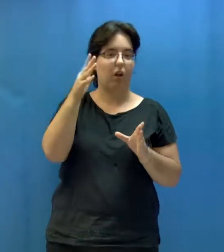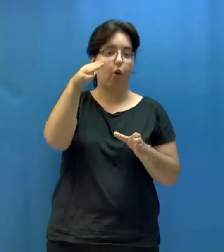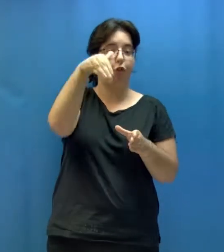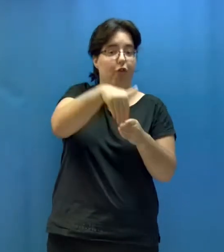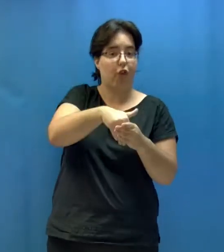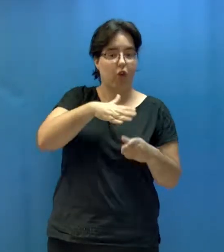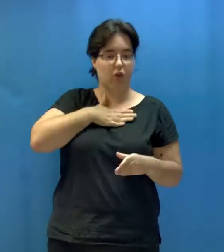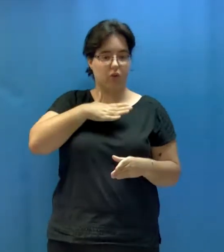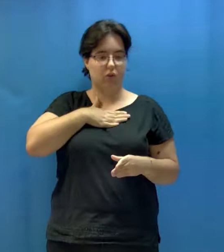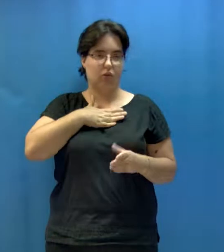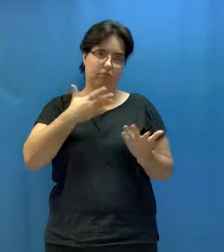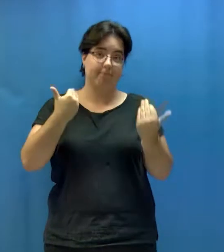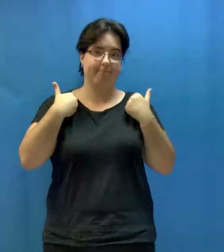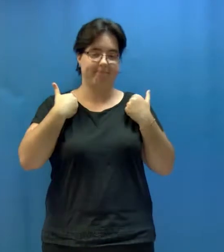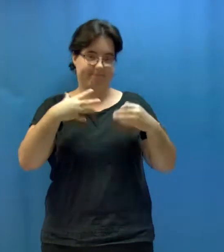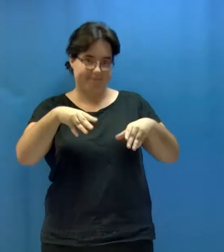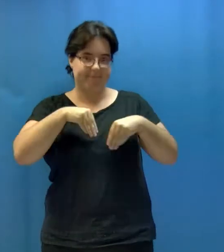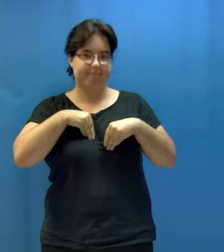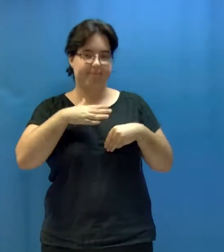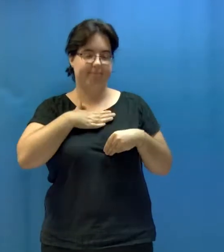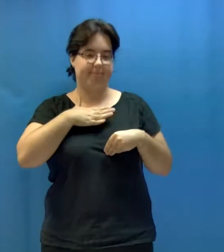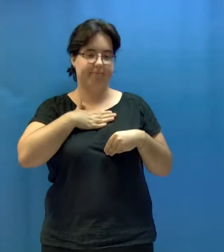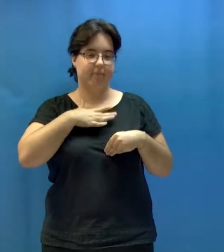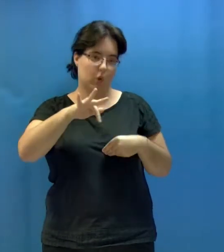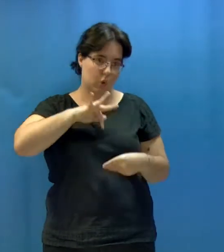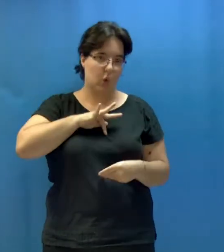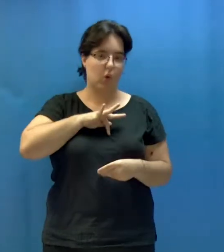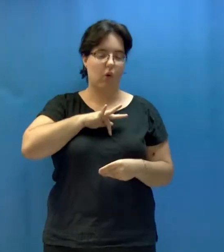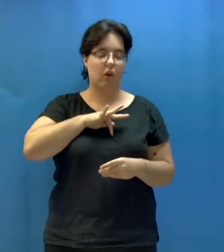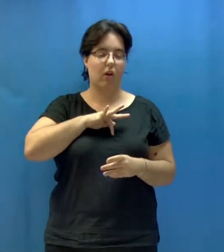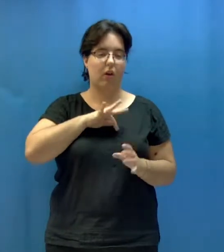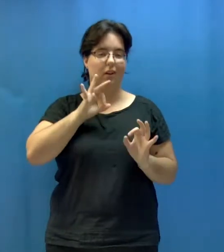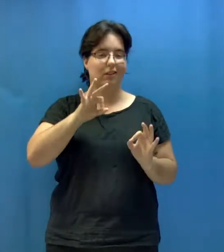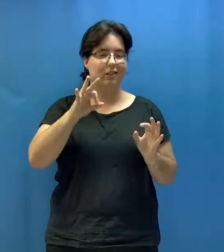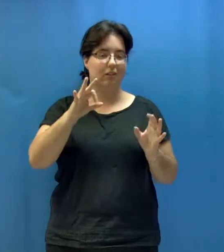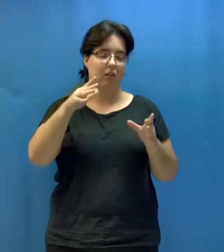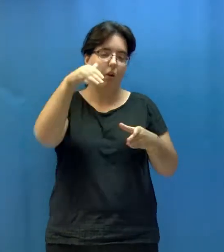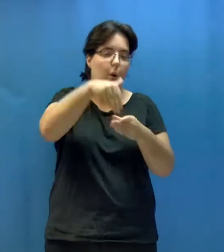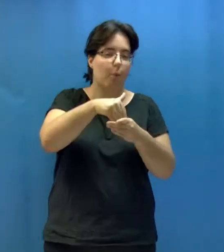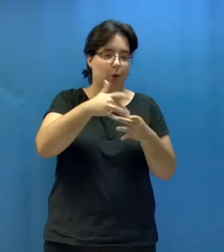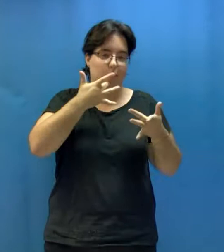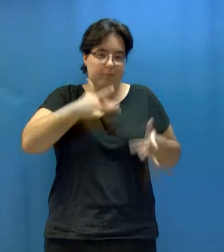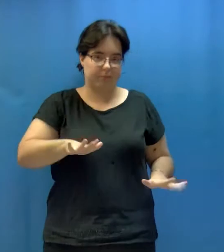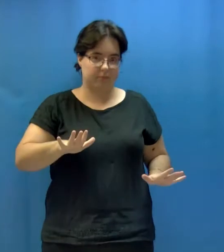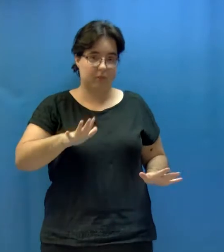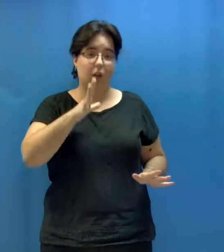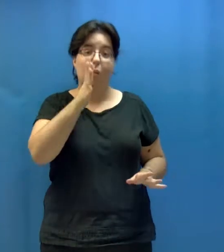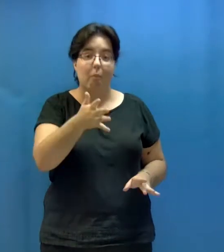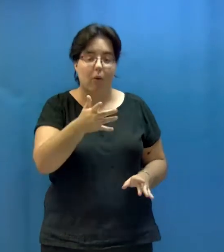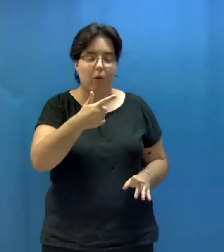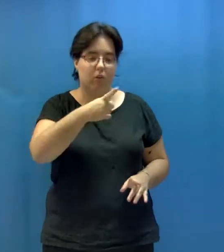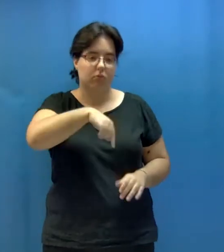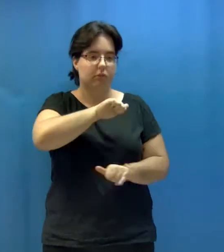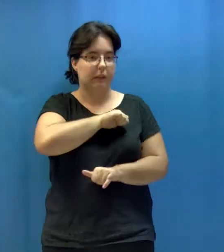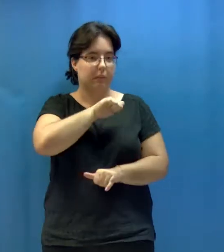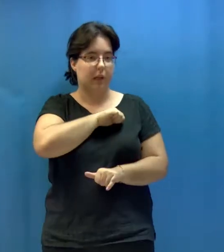con la responsabilidad que nos corresponde ejercer desde la oposición era el de la abstención. Esperamos que después de esa tramitación